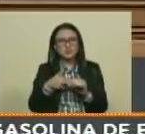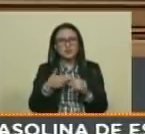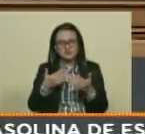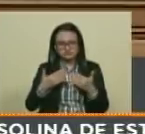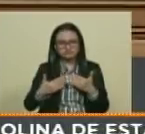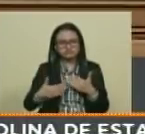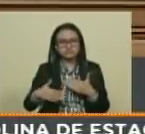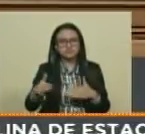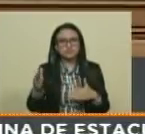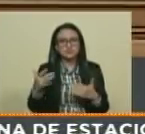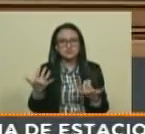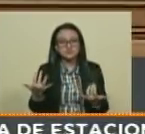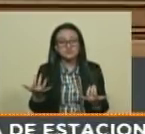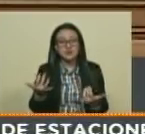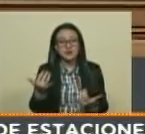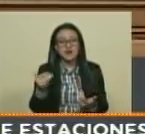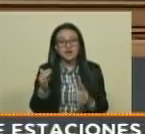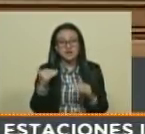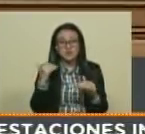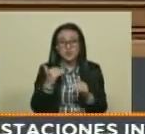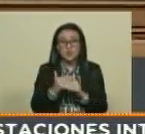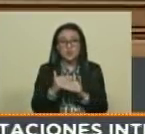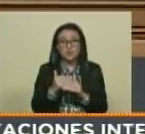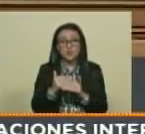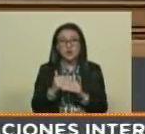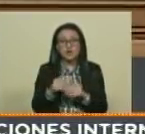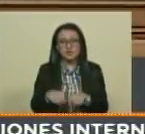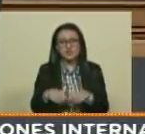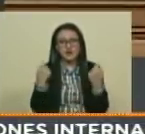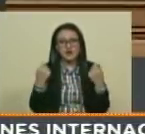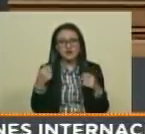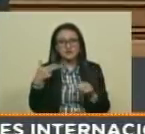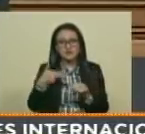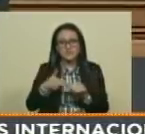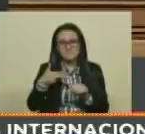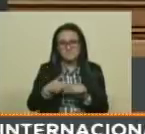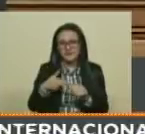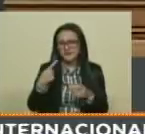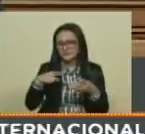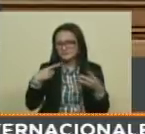entonces a ver que existían similares daños en Petropiar, en